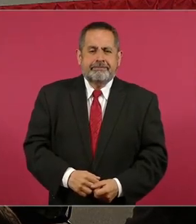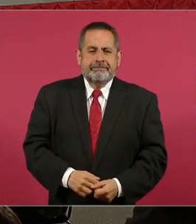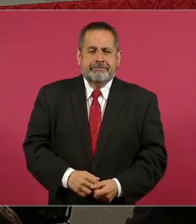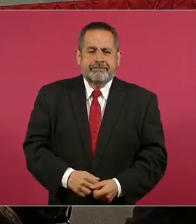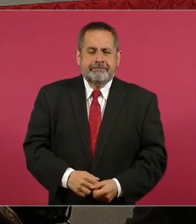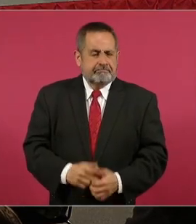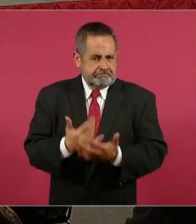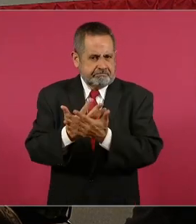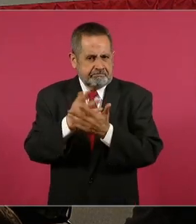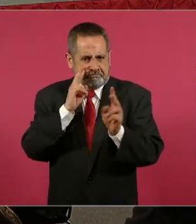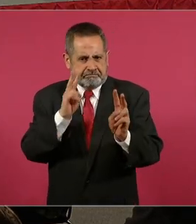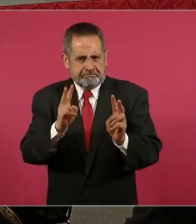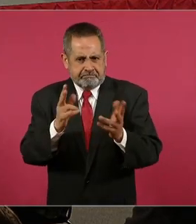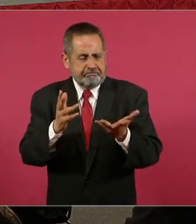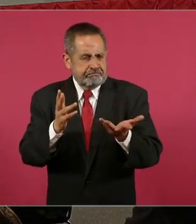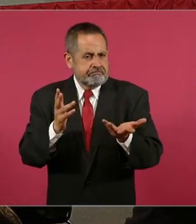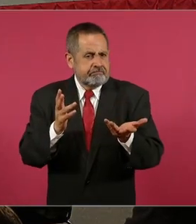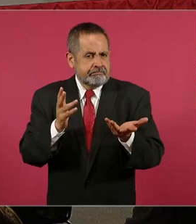Esperamos